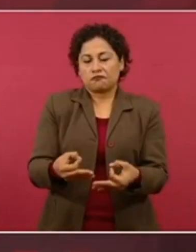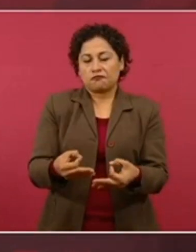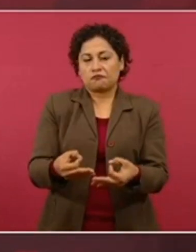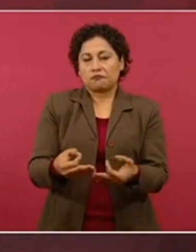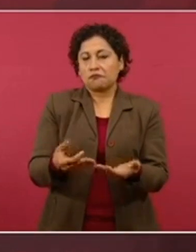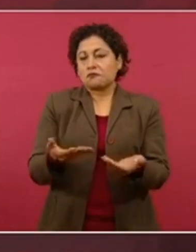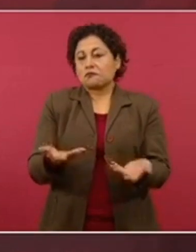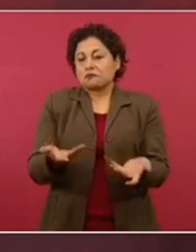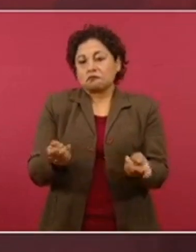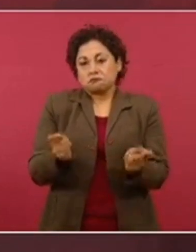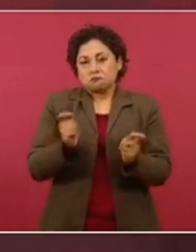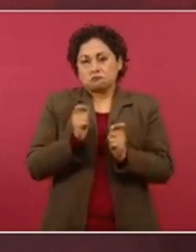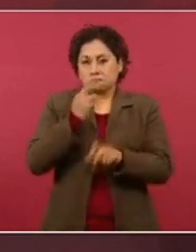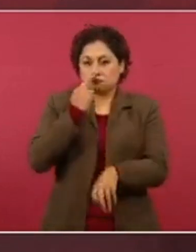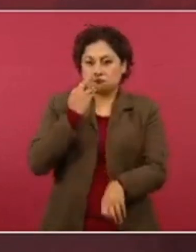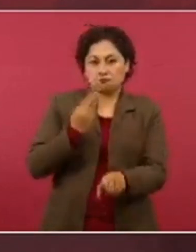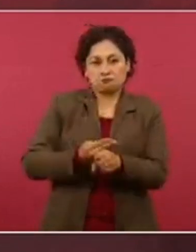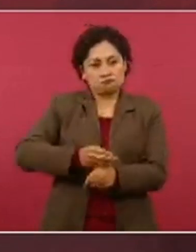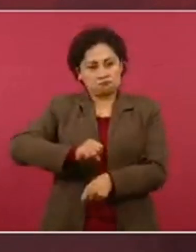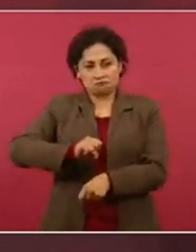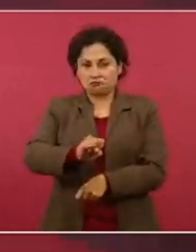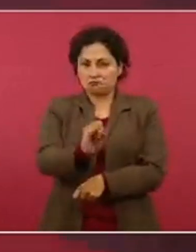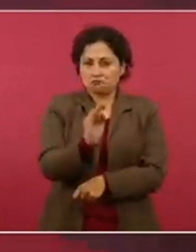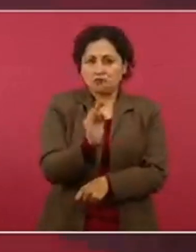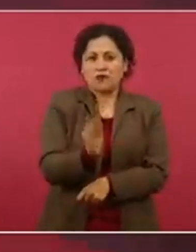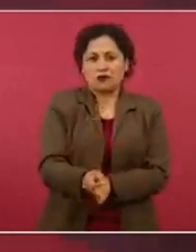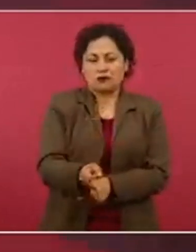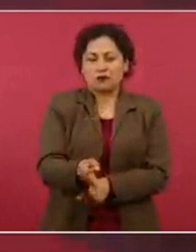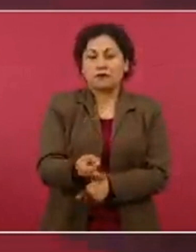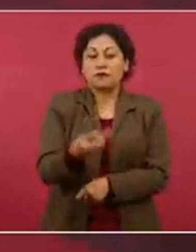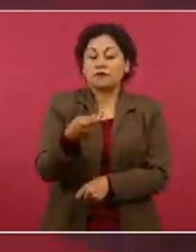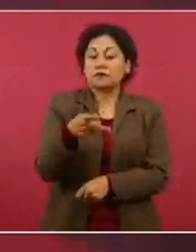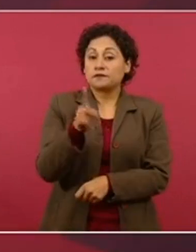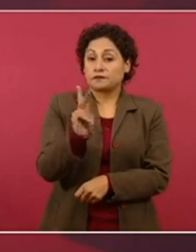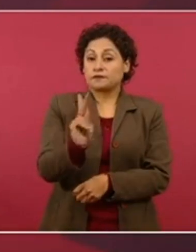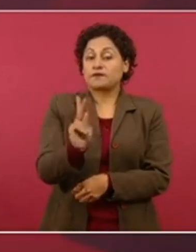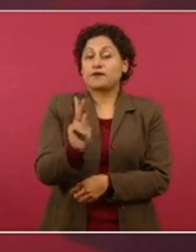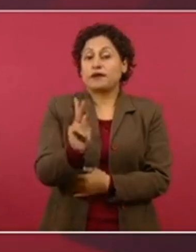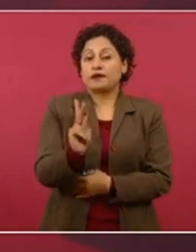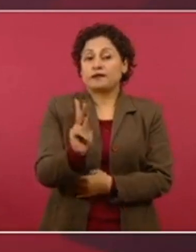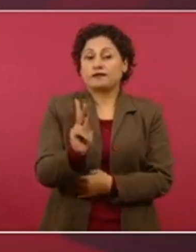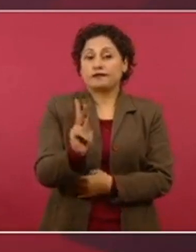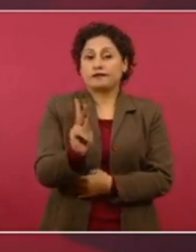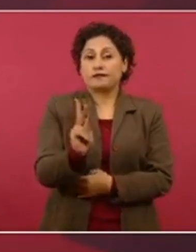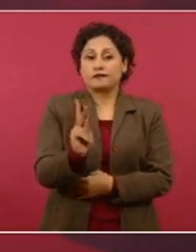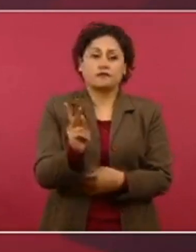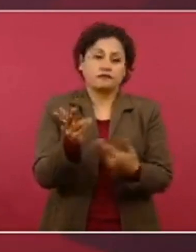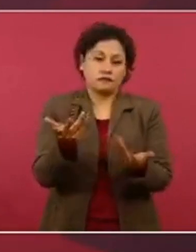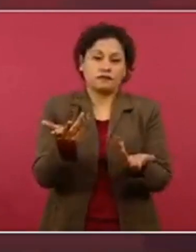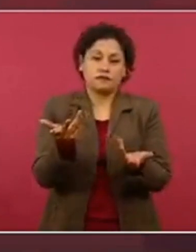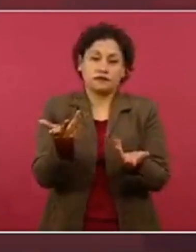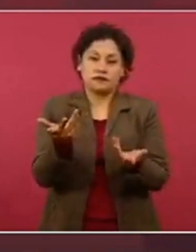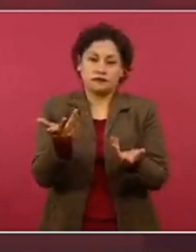asumir nuestras responsabilidades, pero no deja de haber este ingrediente,